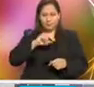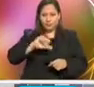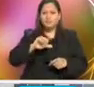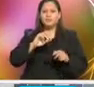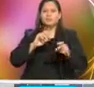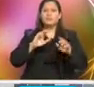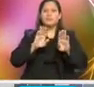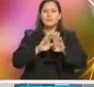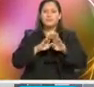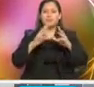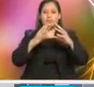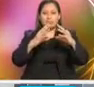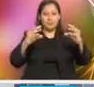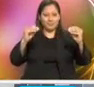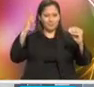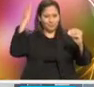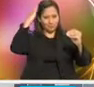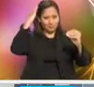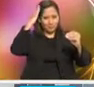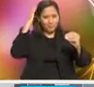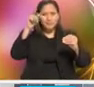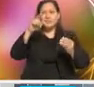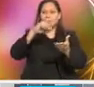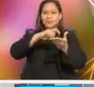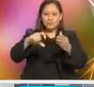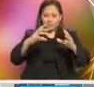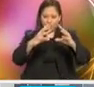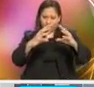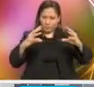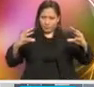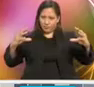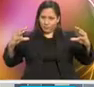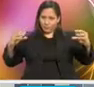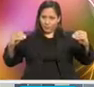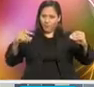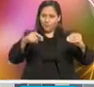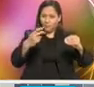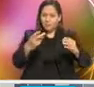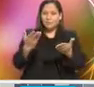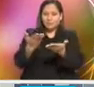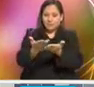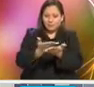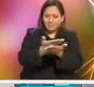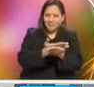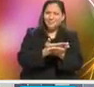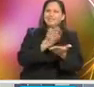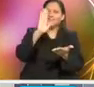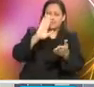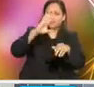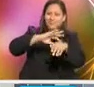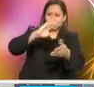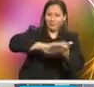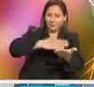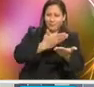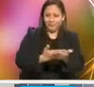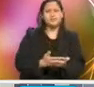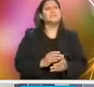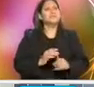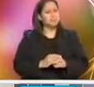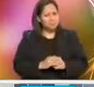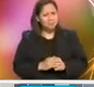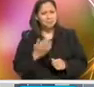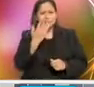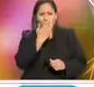unas calabaza. Sí. Hay que conseguir la calabaza la más grande que encuentren. Sí. Y esa la vamos a hacer como milanesa, ¿no? Muy Como bien. bien decías tú. Qué rico, pues si